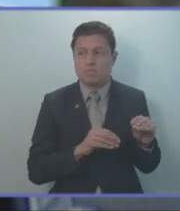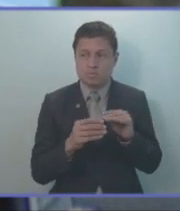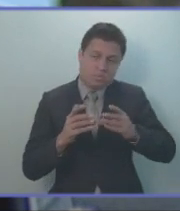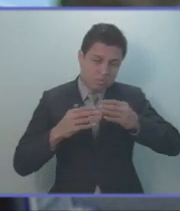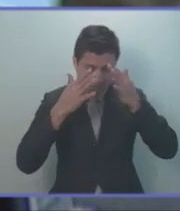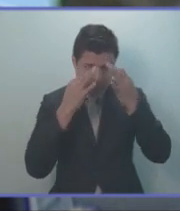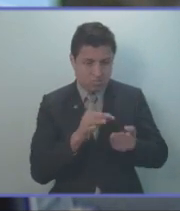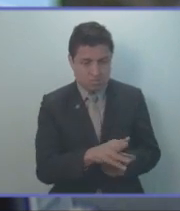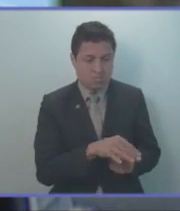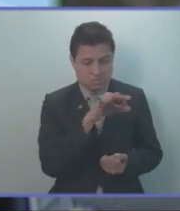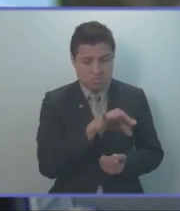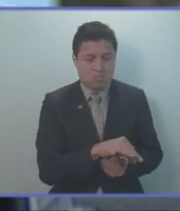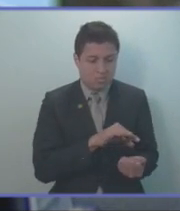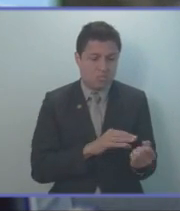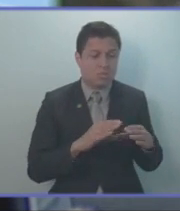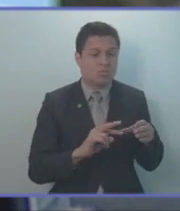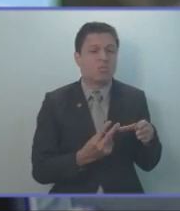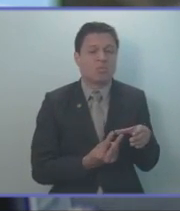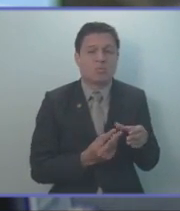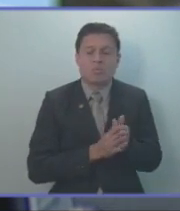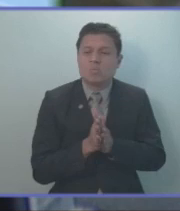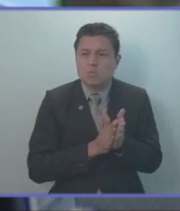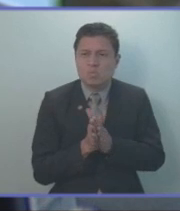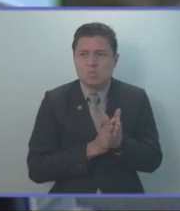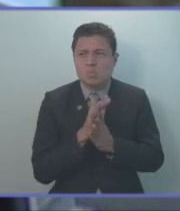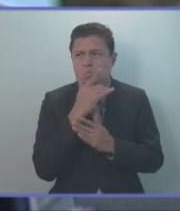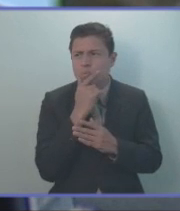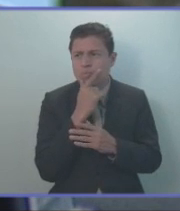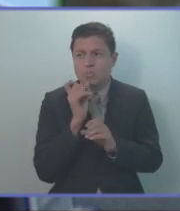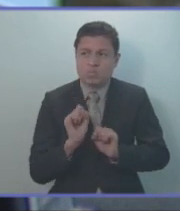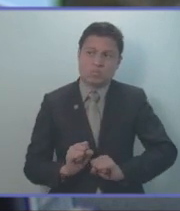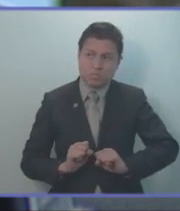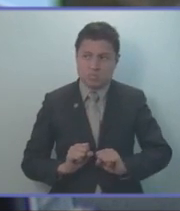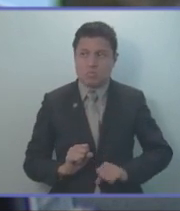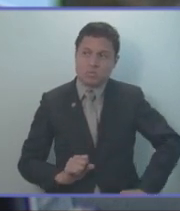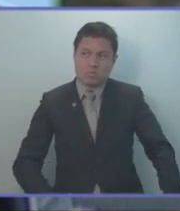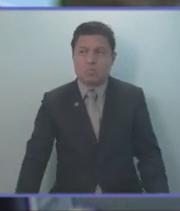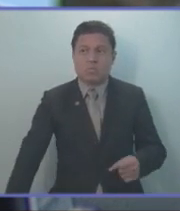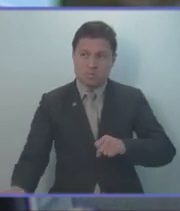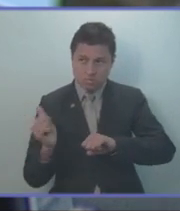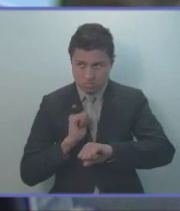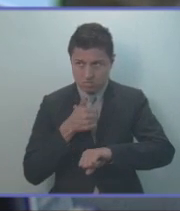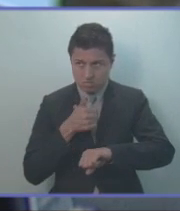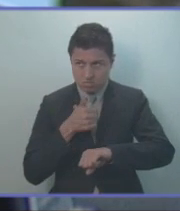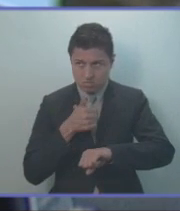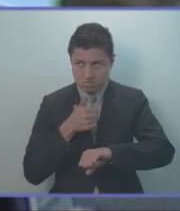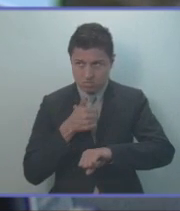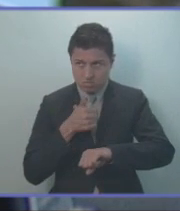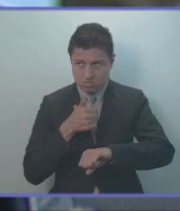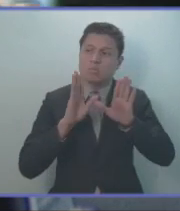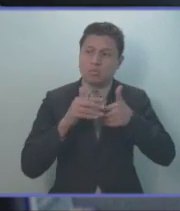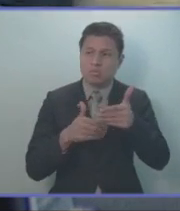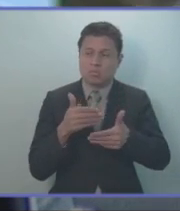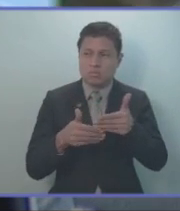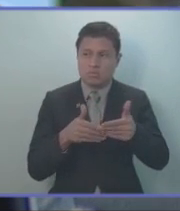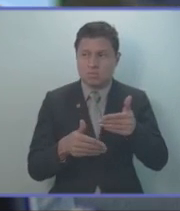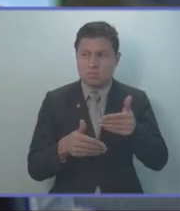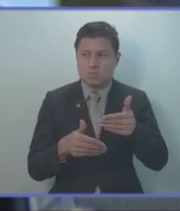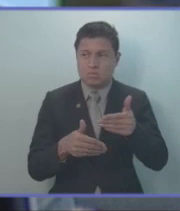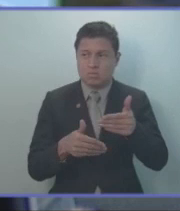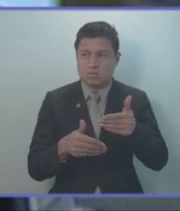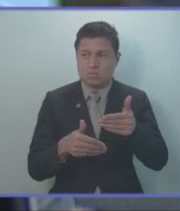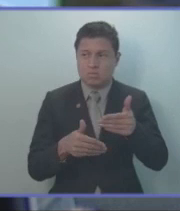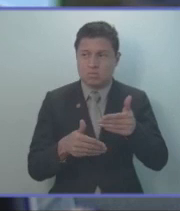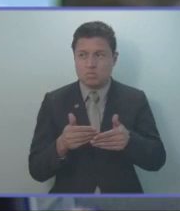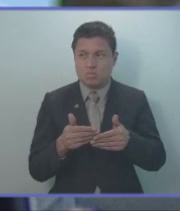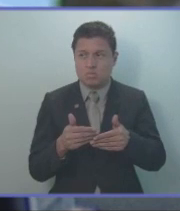dictamen de archivo, la comisión tiene interés en establecer con claridad los efectos que